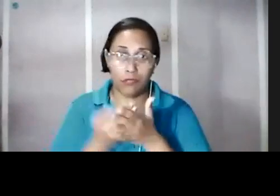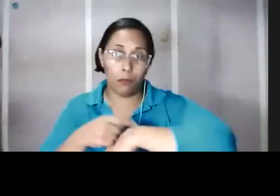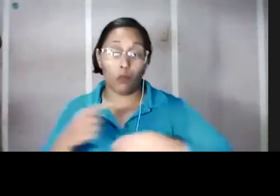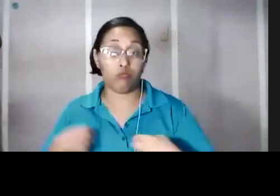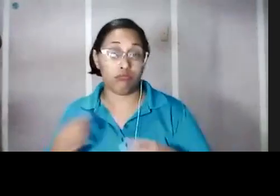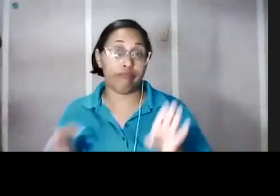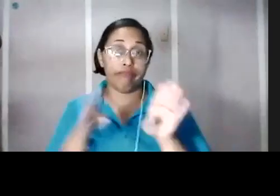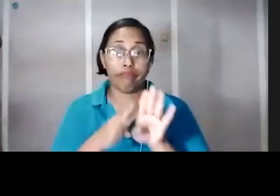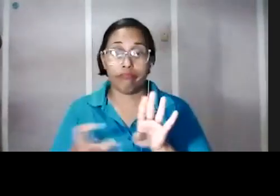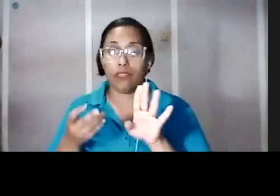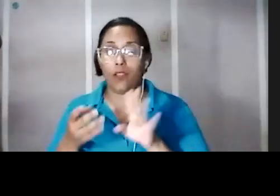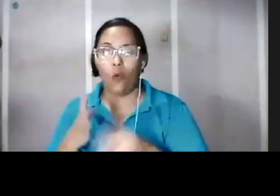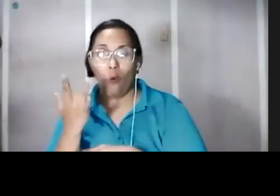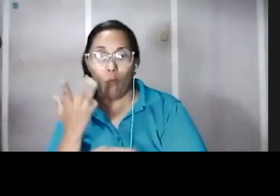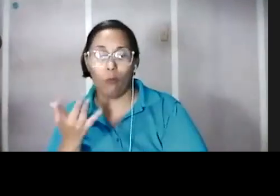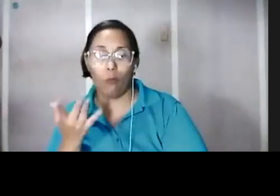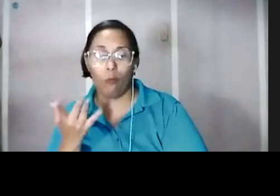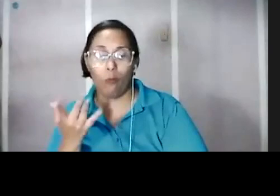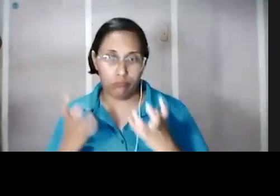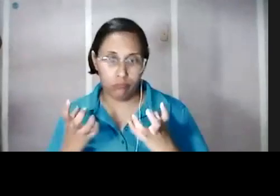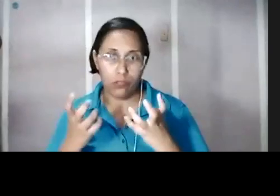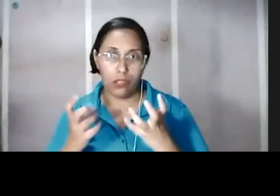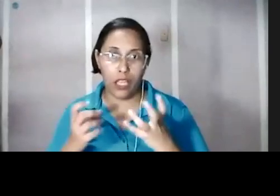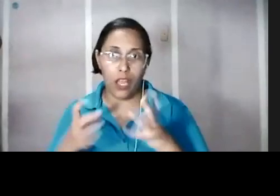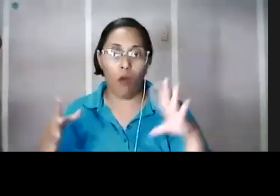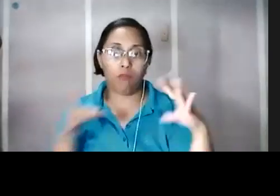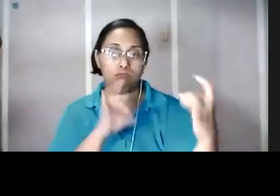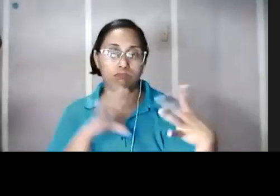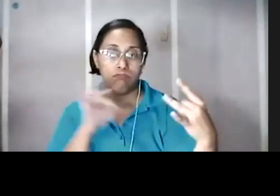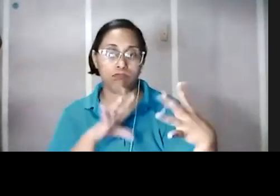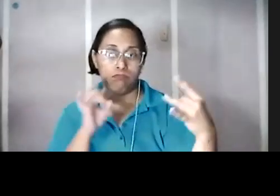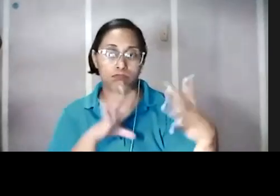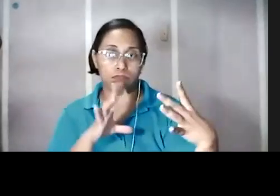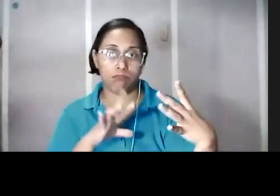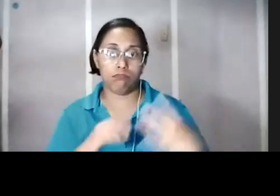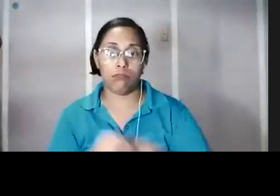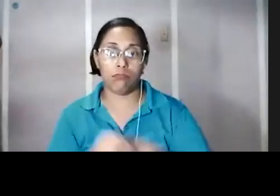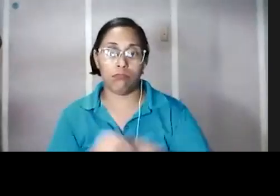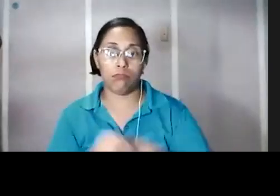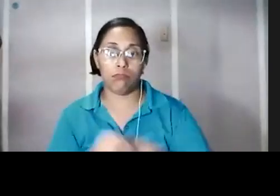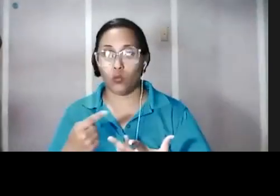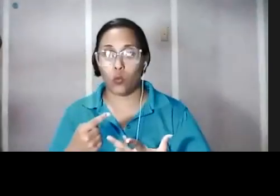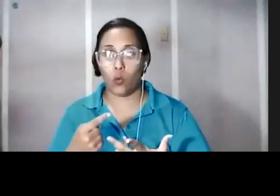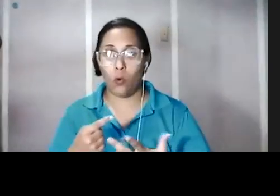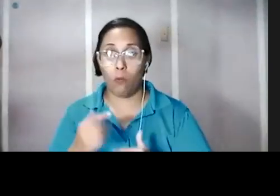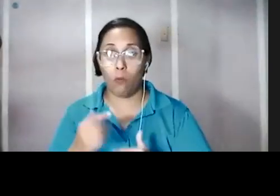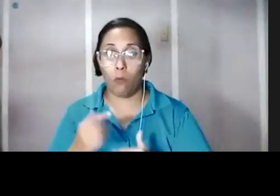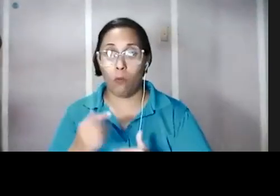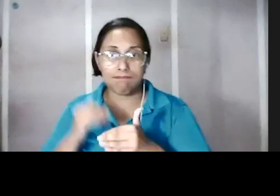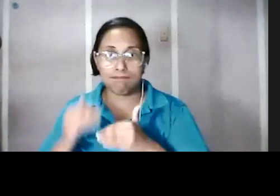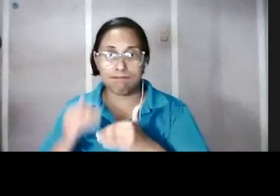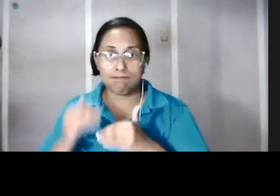cerrando porque deseo su retroalimentación, porque aquí yo lo que estoy haciendo es provocando.